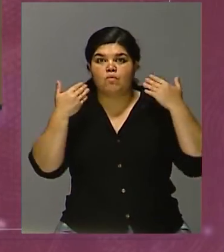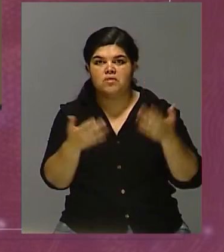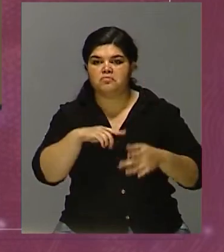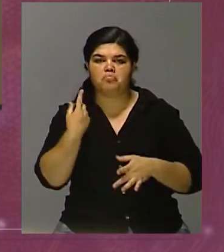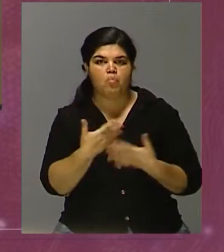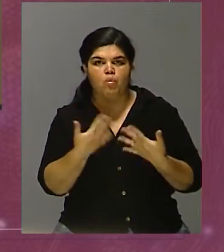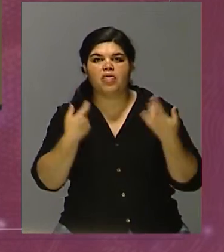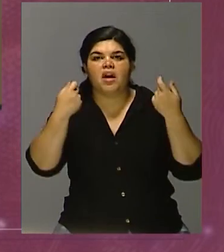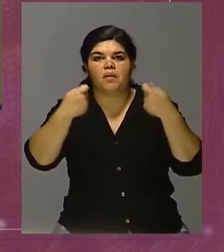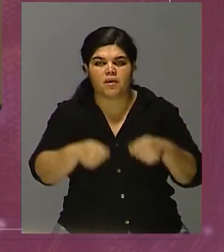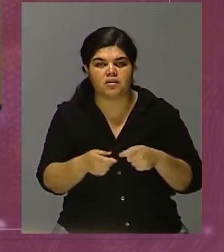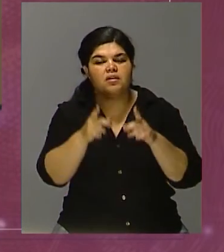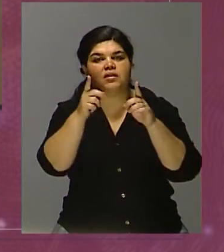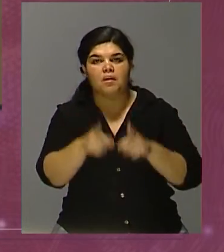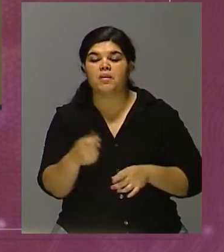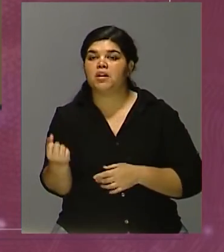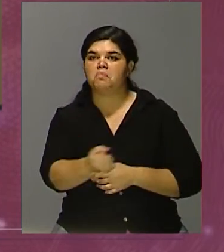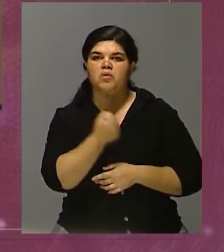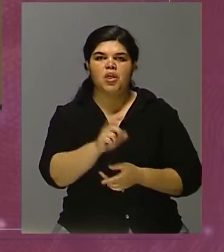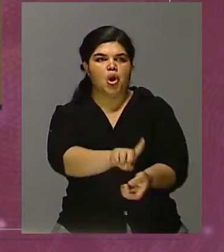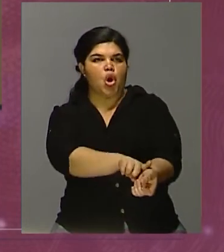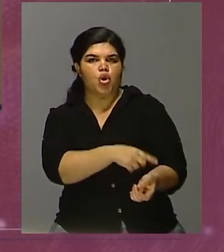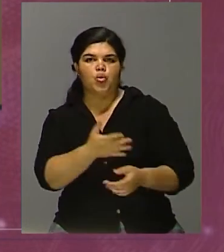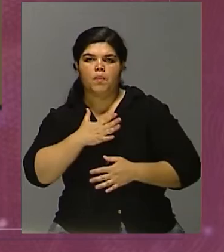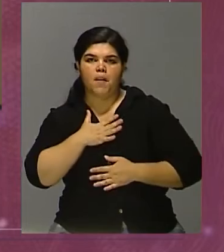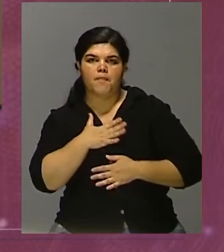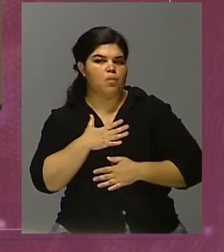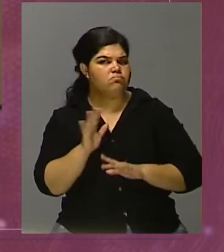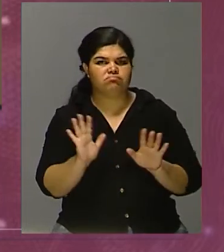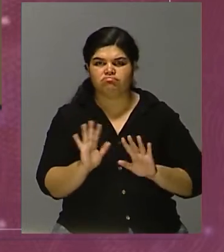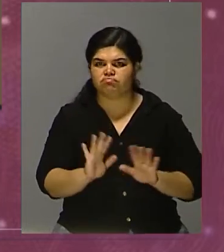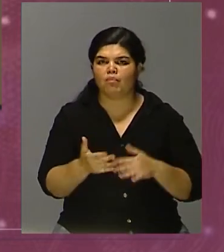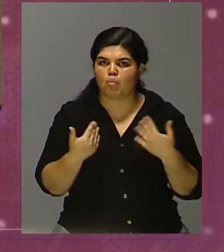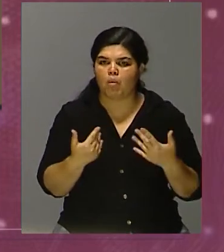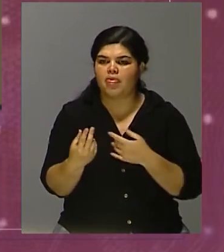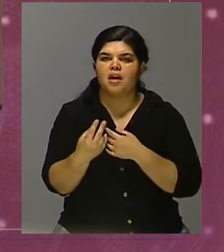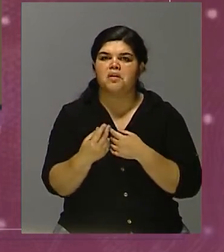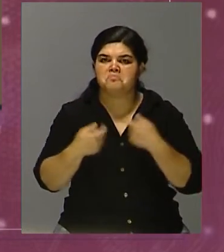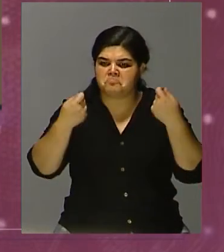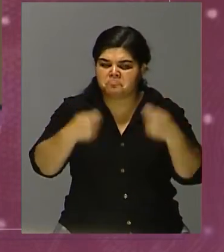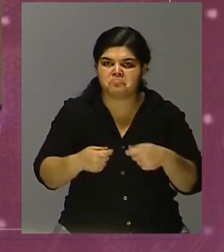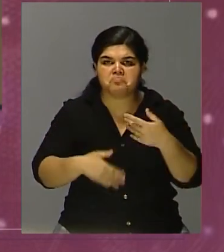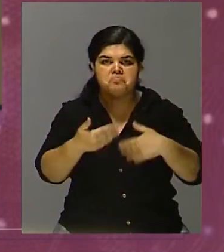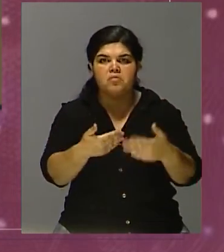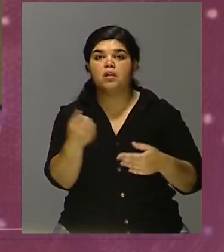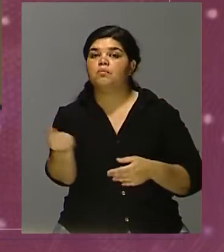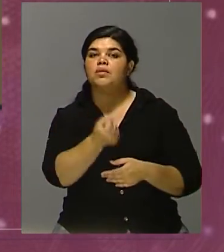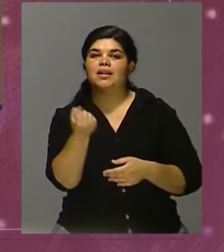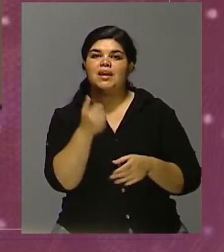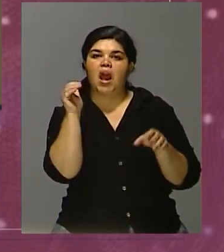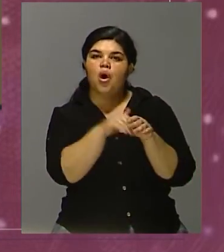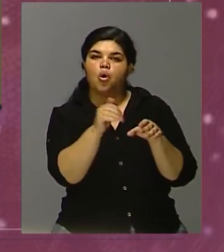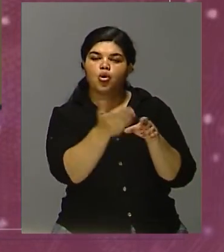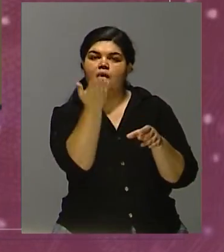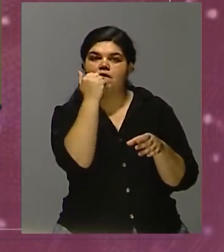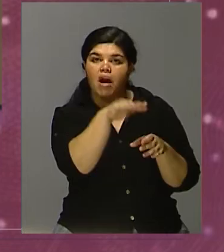invertir y salir de lo que generalmente estamos acostumbrados, ¿no? A invertir, y ya lo decíamos antes, por ahí guardar nuestros ahorros en una cuenta bancaria,